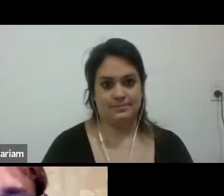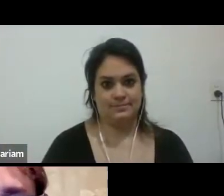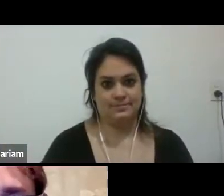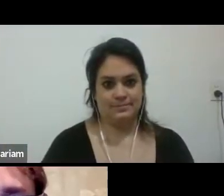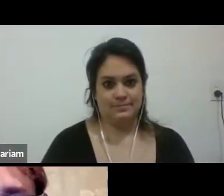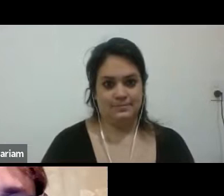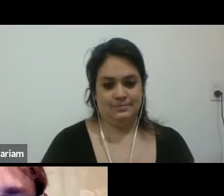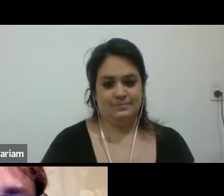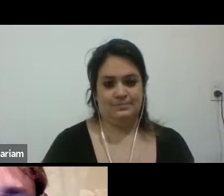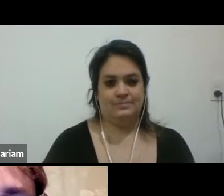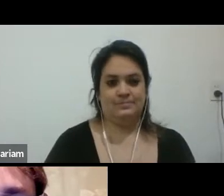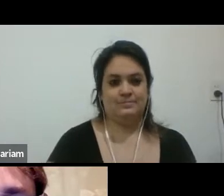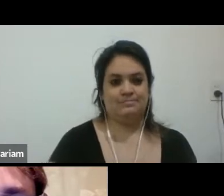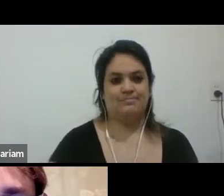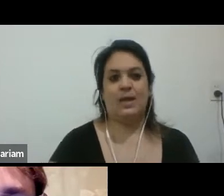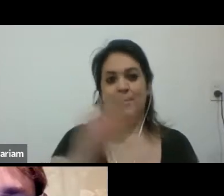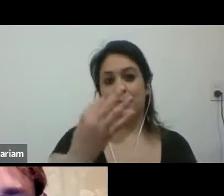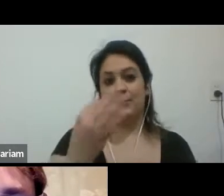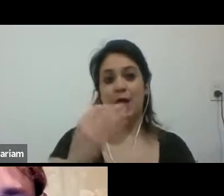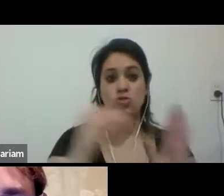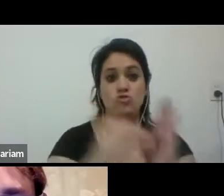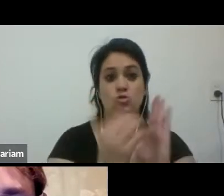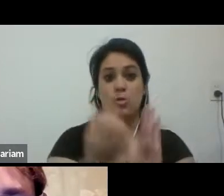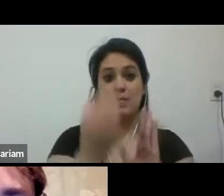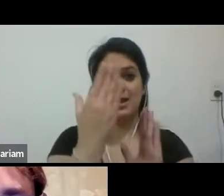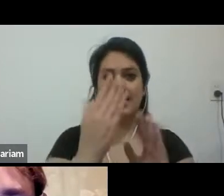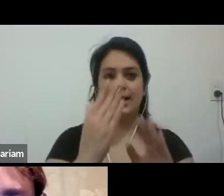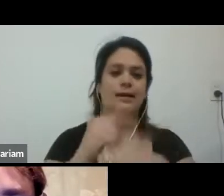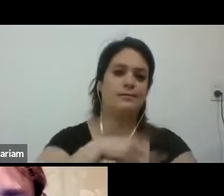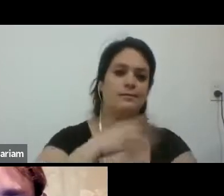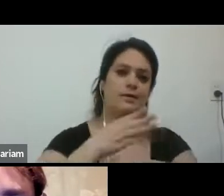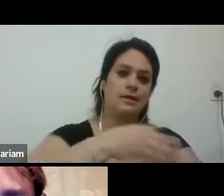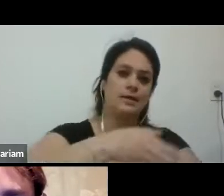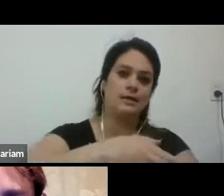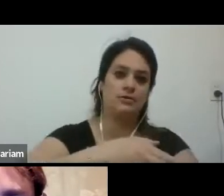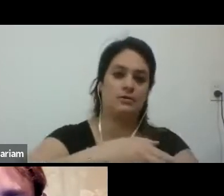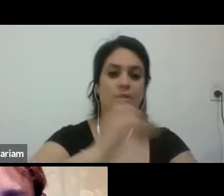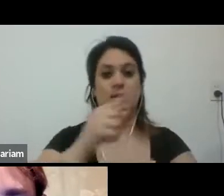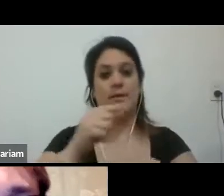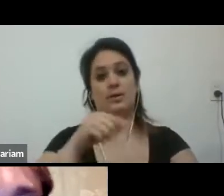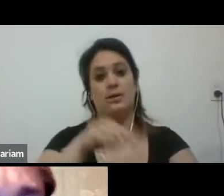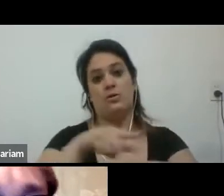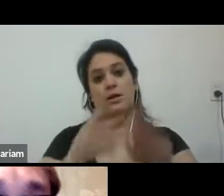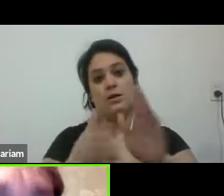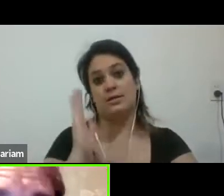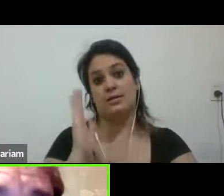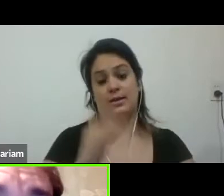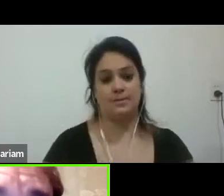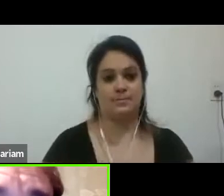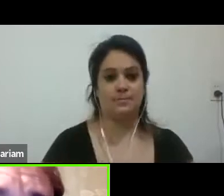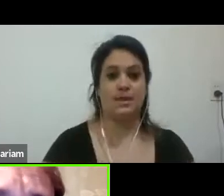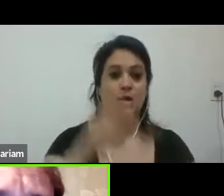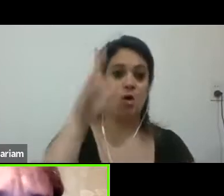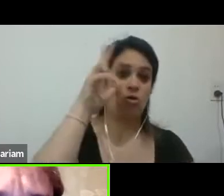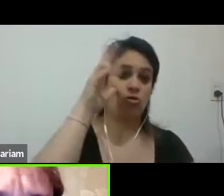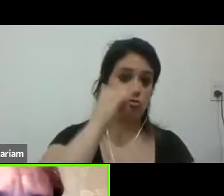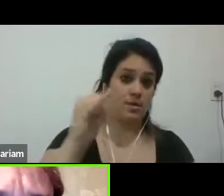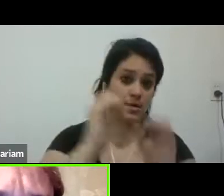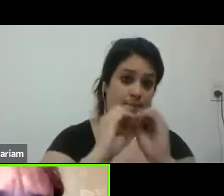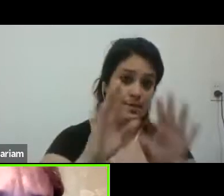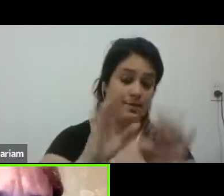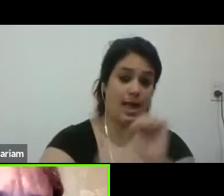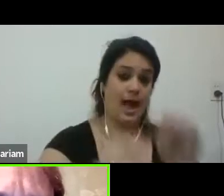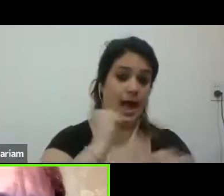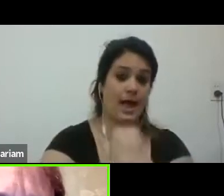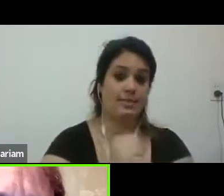buenísimo el turno mañana a qué hora sería el ingreso y salida del cursado empieza 8 y media y termina